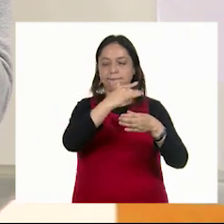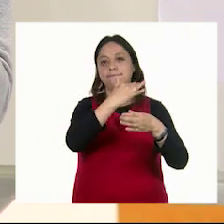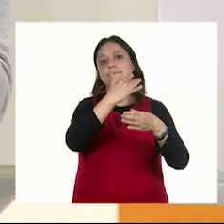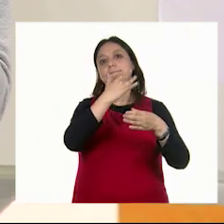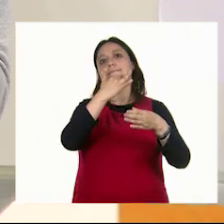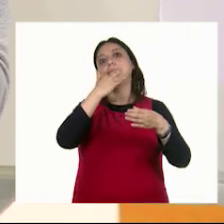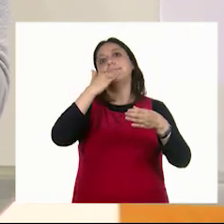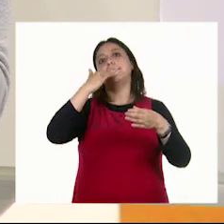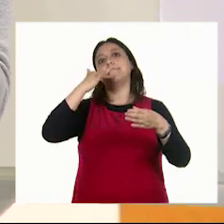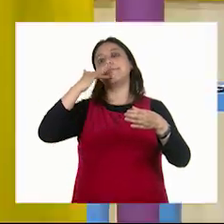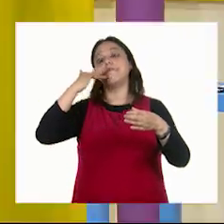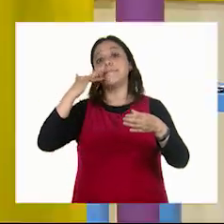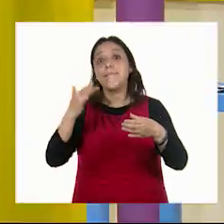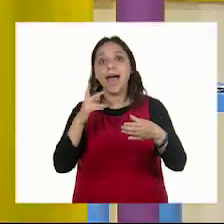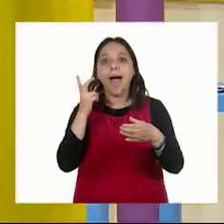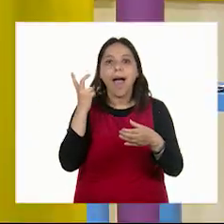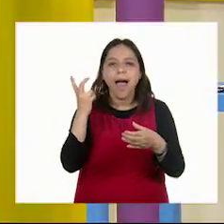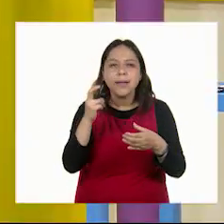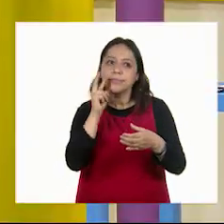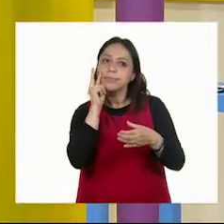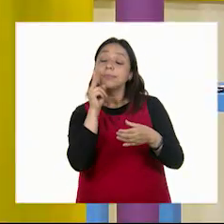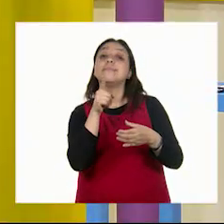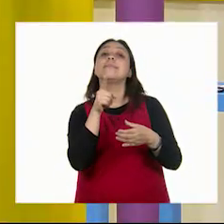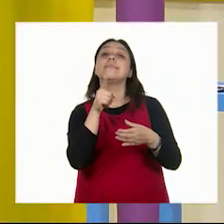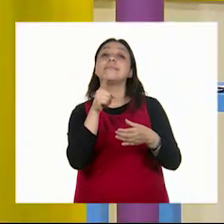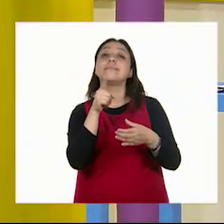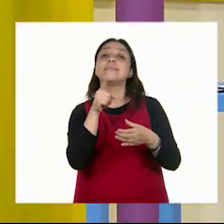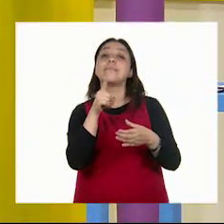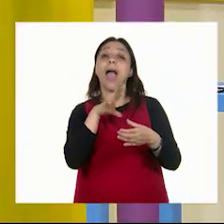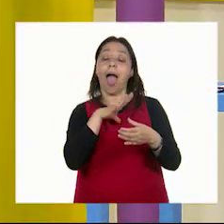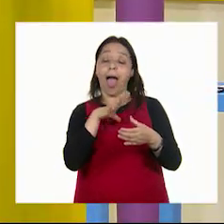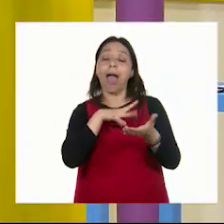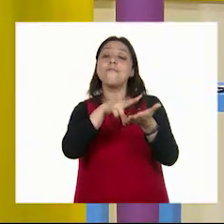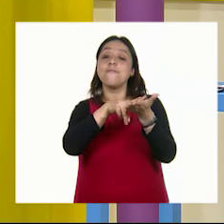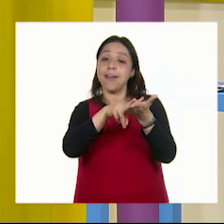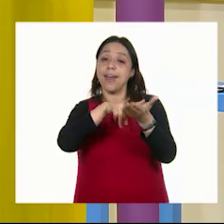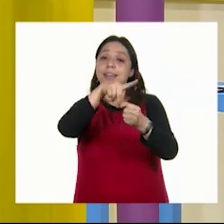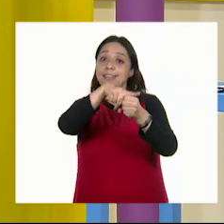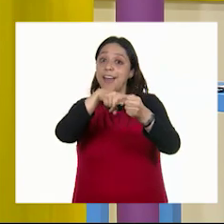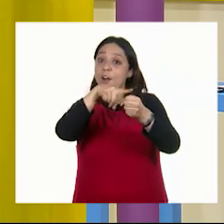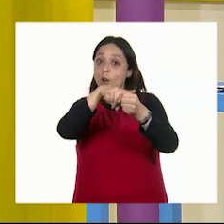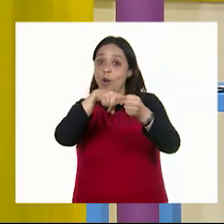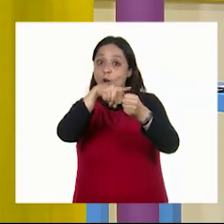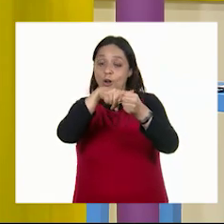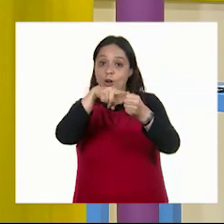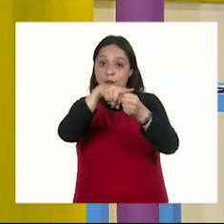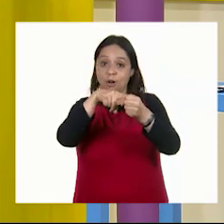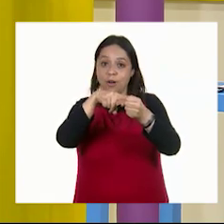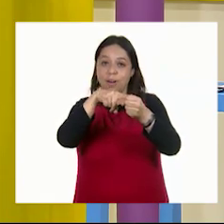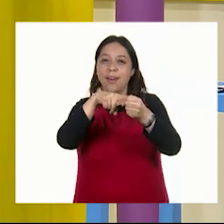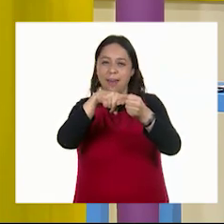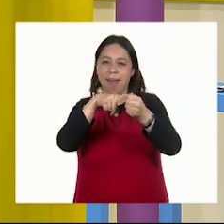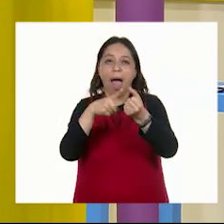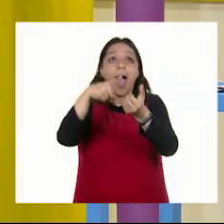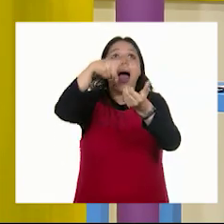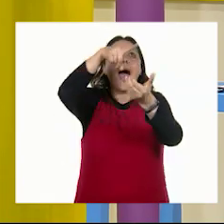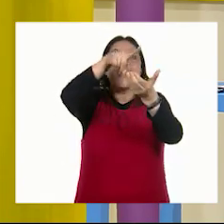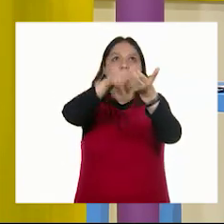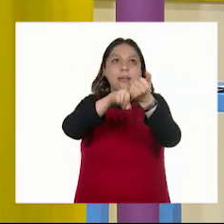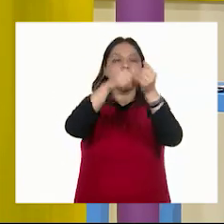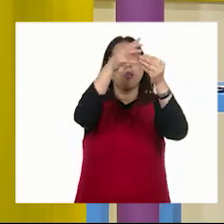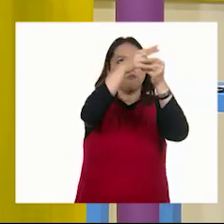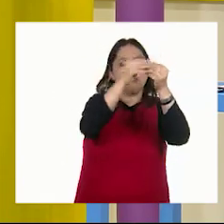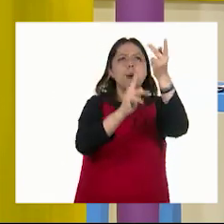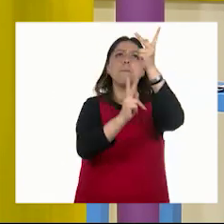Bien, la mandarina, como podemos ver, tiene verde. Está en el apartado que dice frutas y